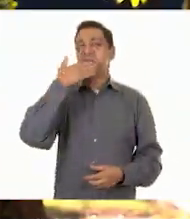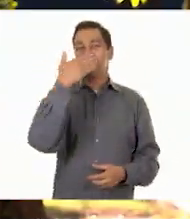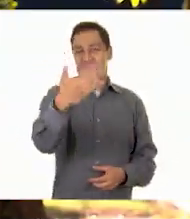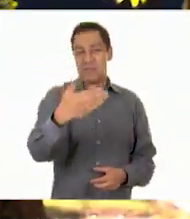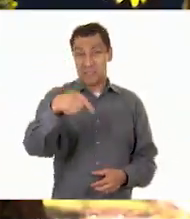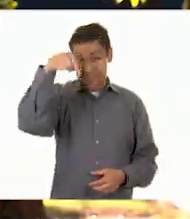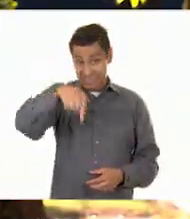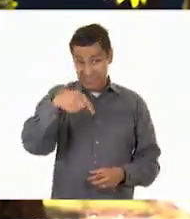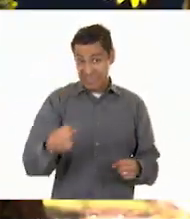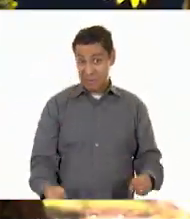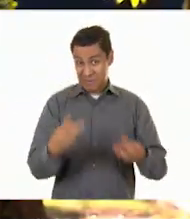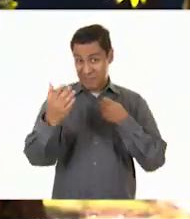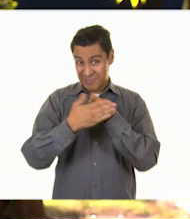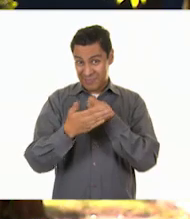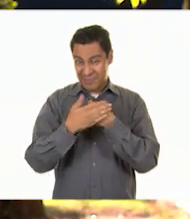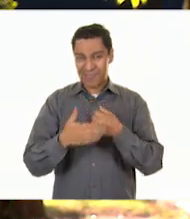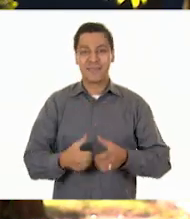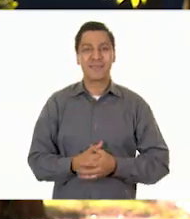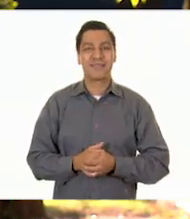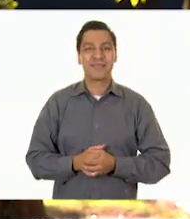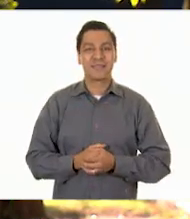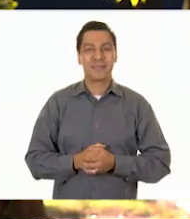bien nos vemos pronto